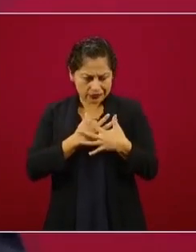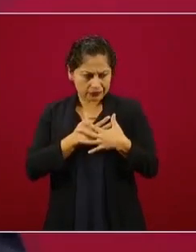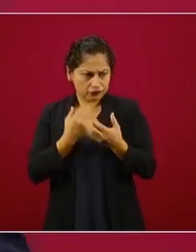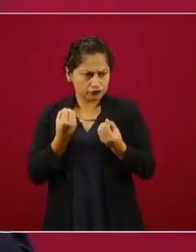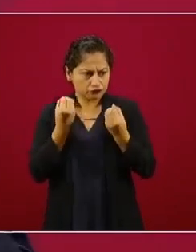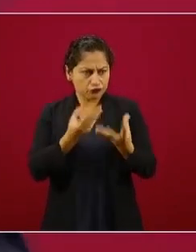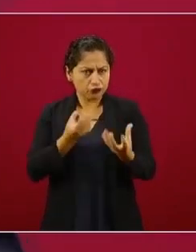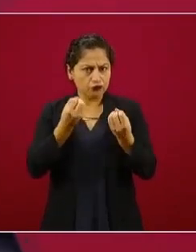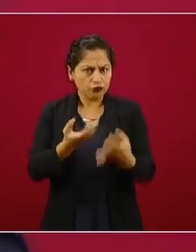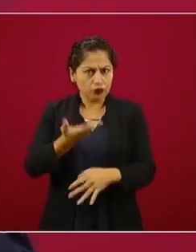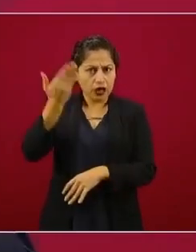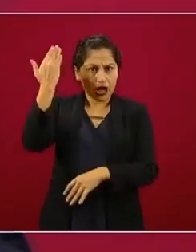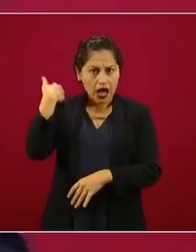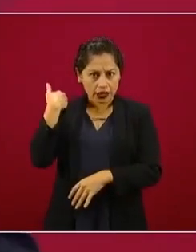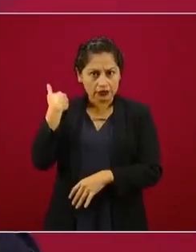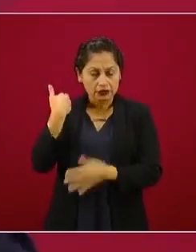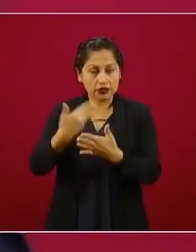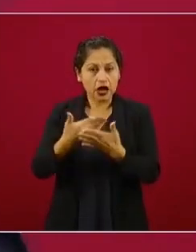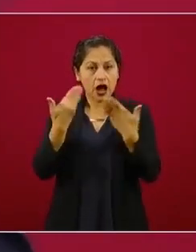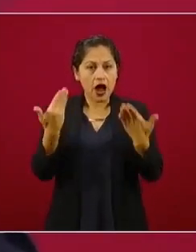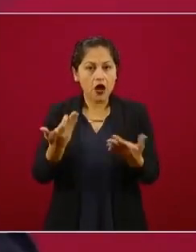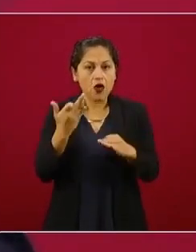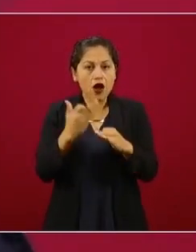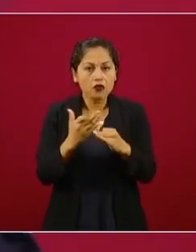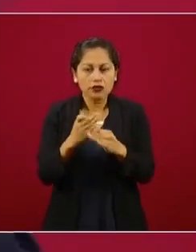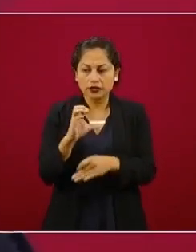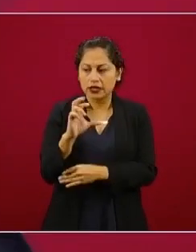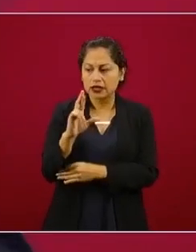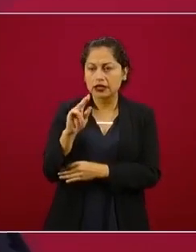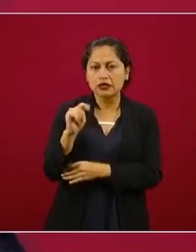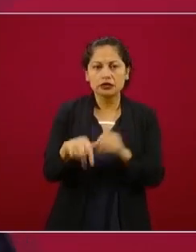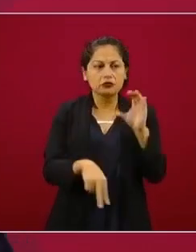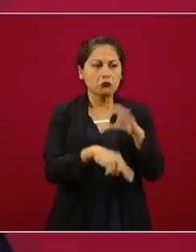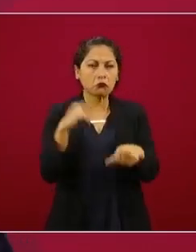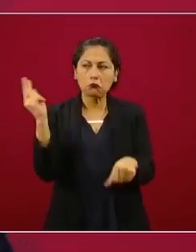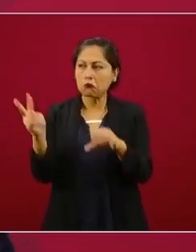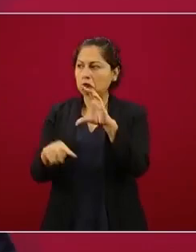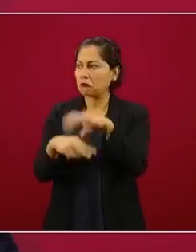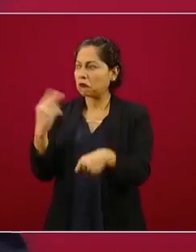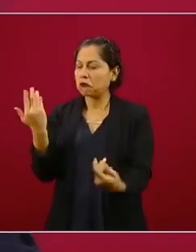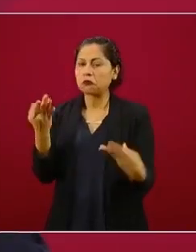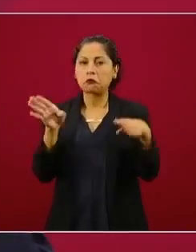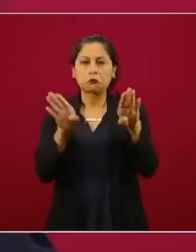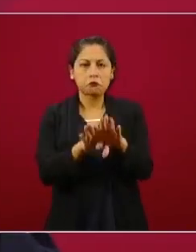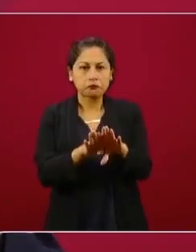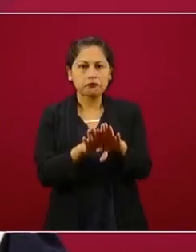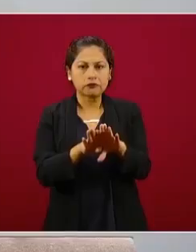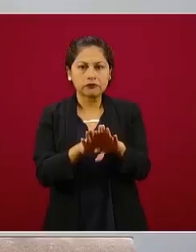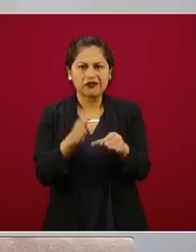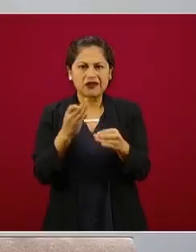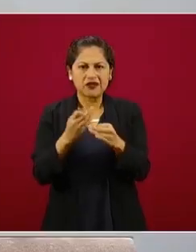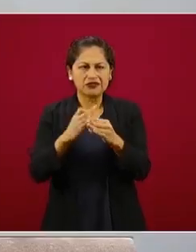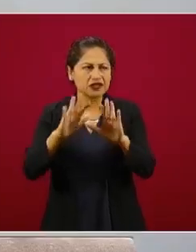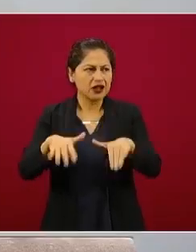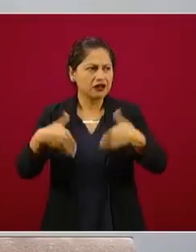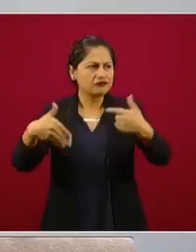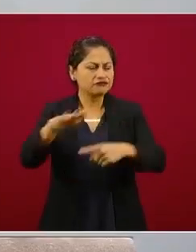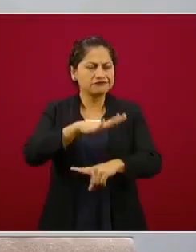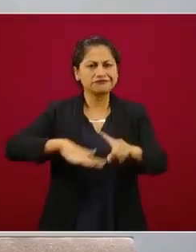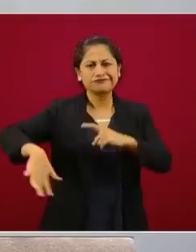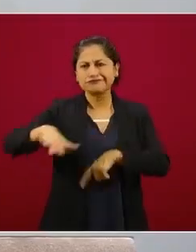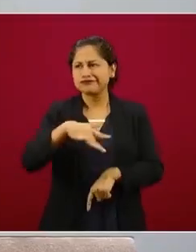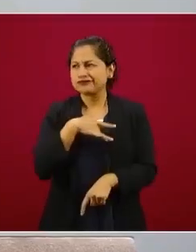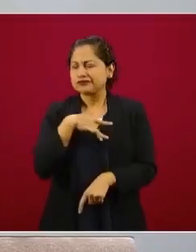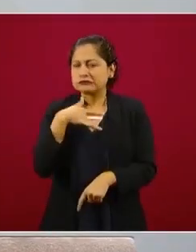vacías cuando en este país hoy hay tanto sufrimiento y tanto dolor. No podíamos